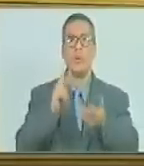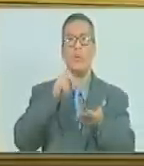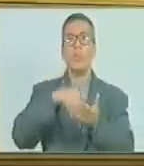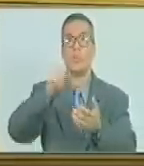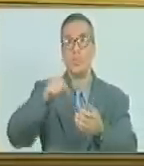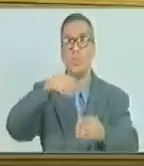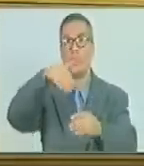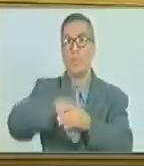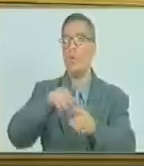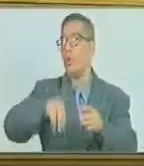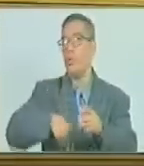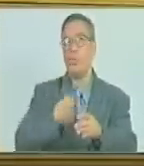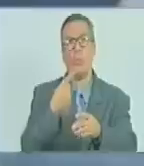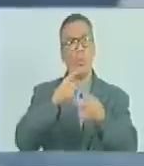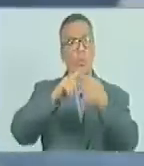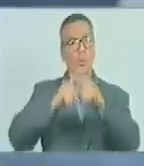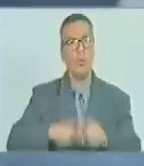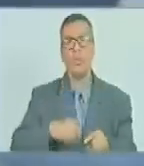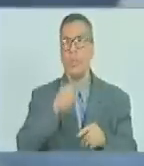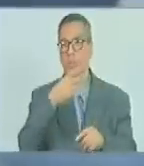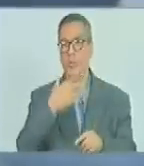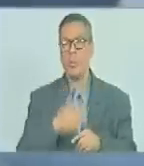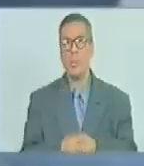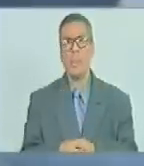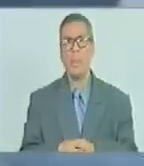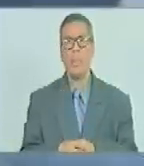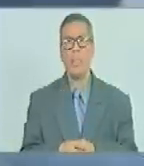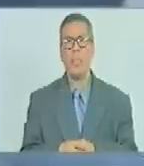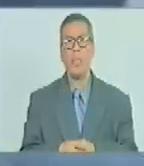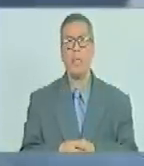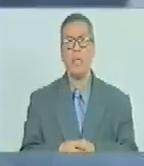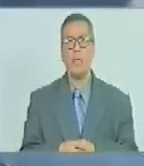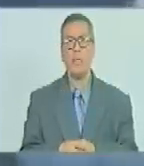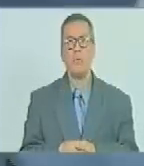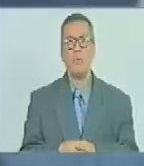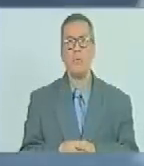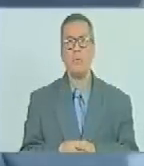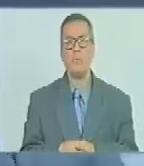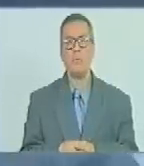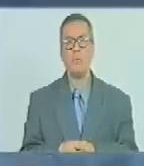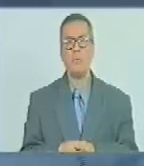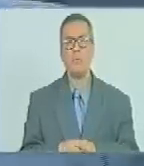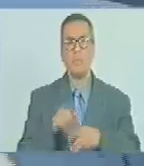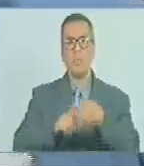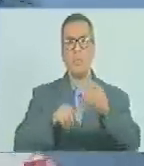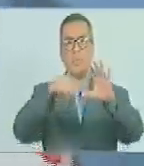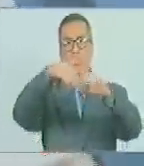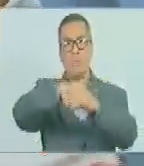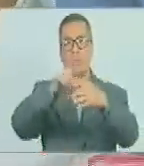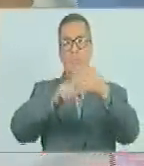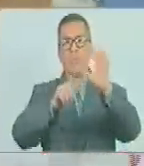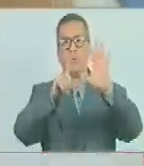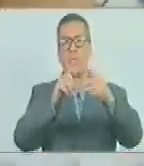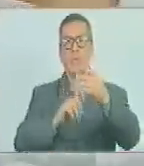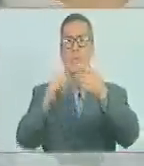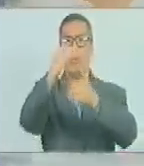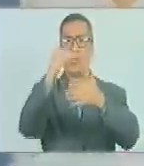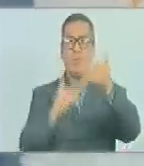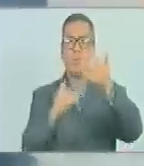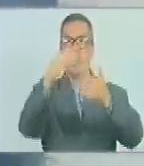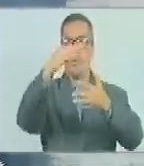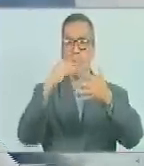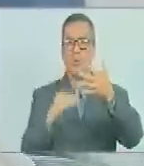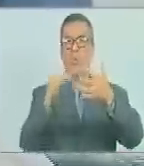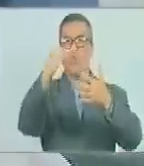sí votó, pero no hemos podido contar los votos bien. Y el que está sexto lo pusieron segundo, el que está primero lo pusieron